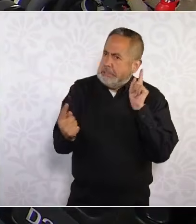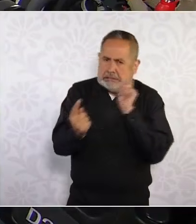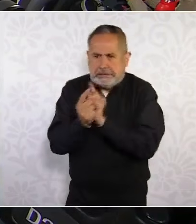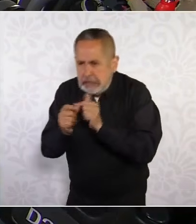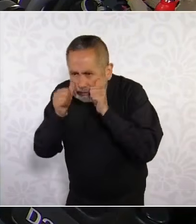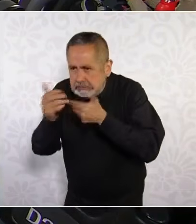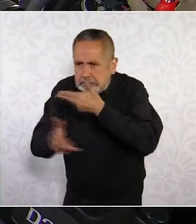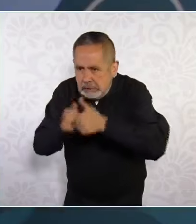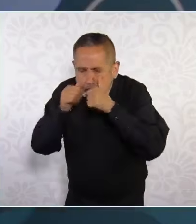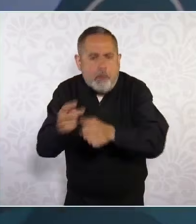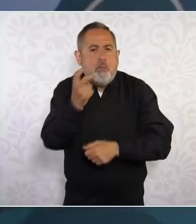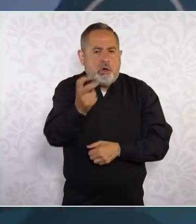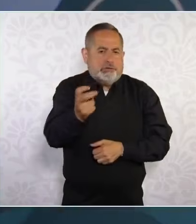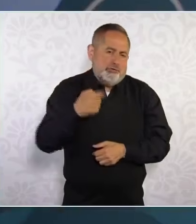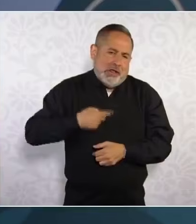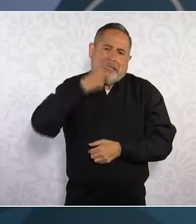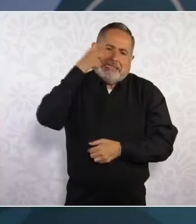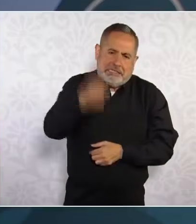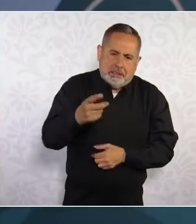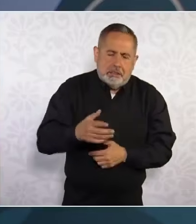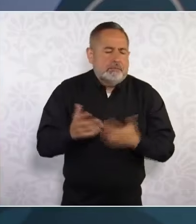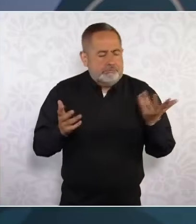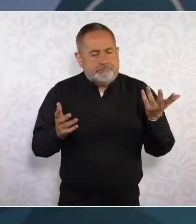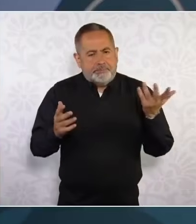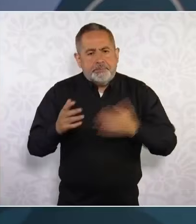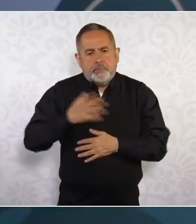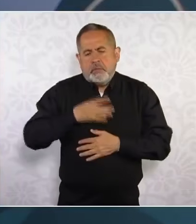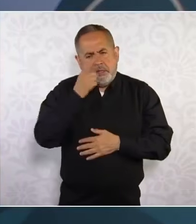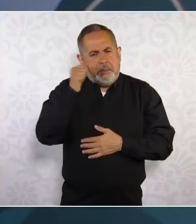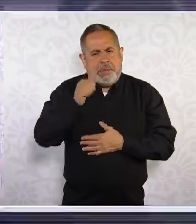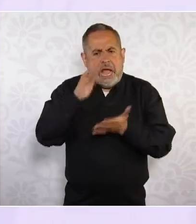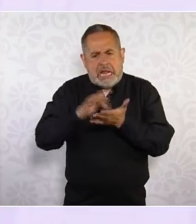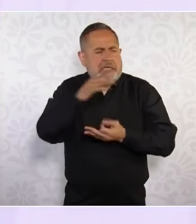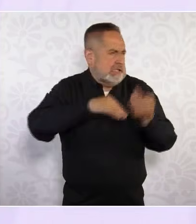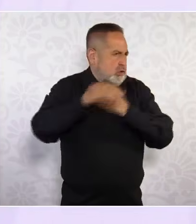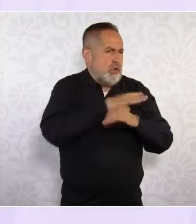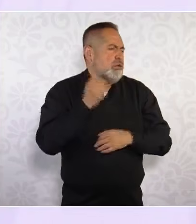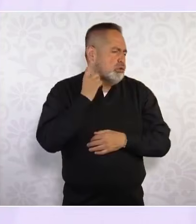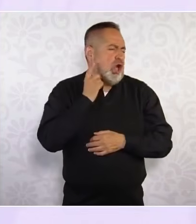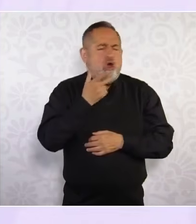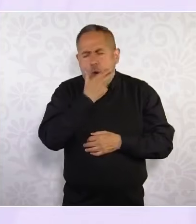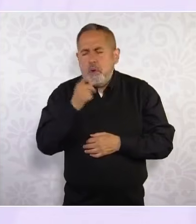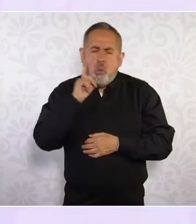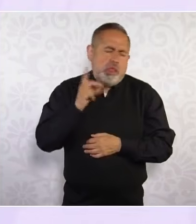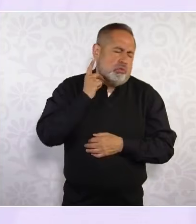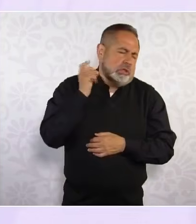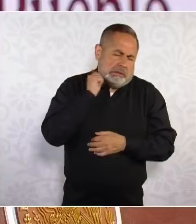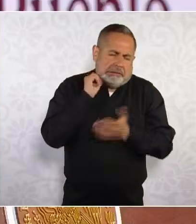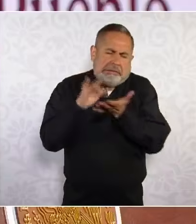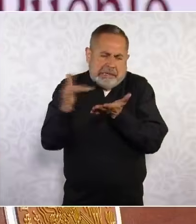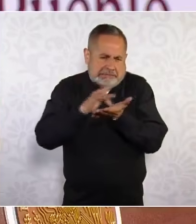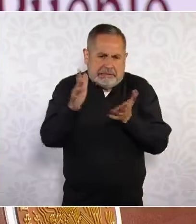es, digamos, el momento. Siempre voy a estar agradecida, obviamente, con todos los diputados, diputadas, senadores, senadoras,